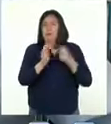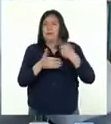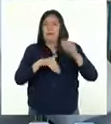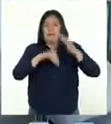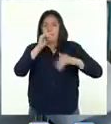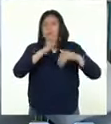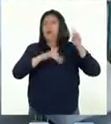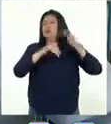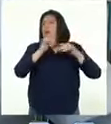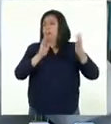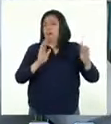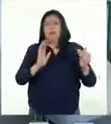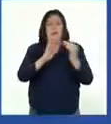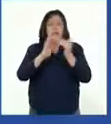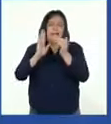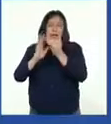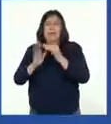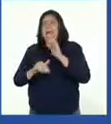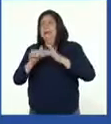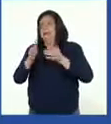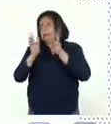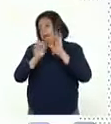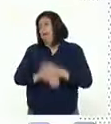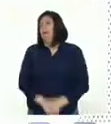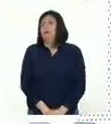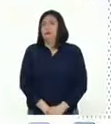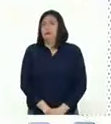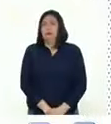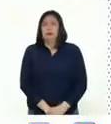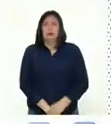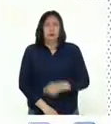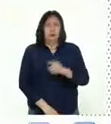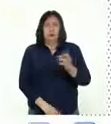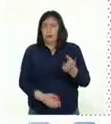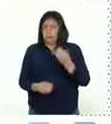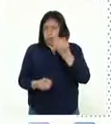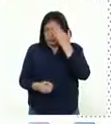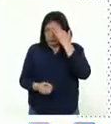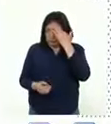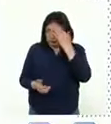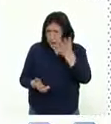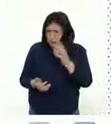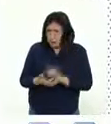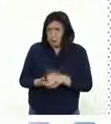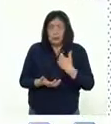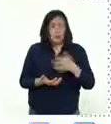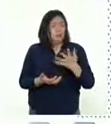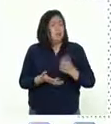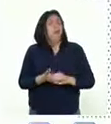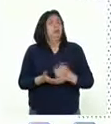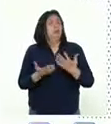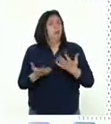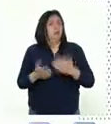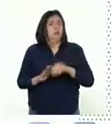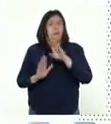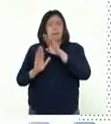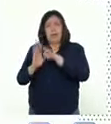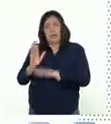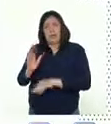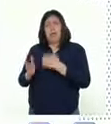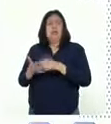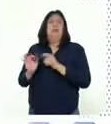la construcción de casas, edificios. ¿Conoces casos exitosos en los que se haya logrado disminuir